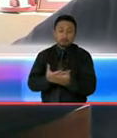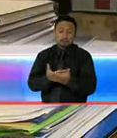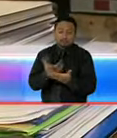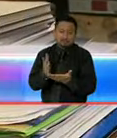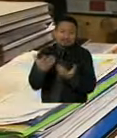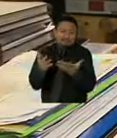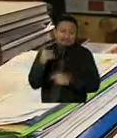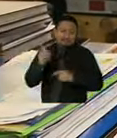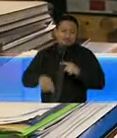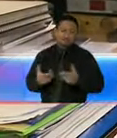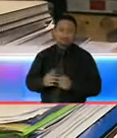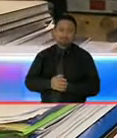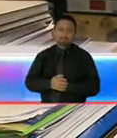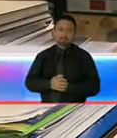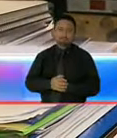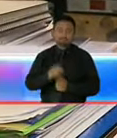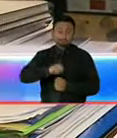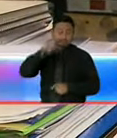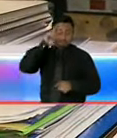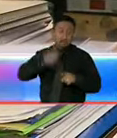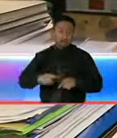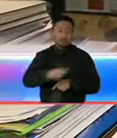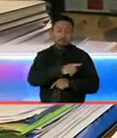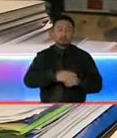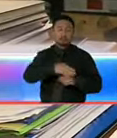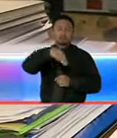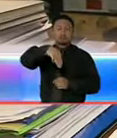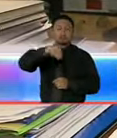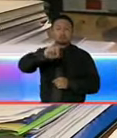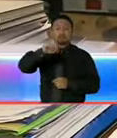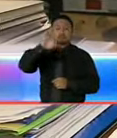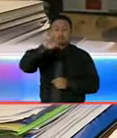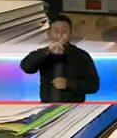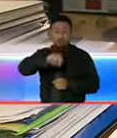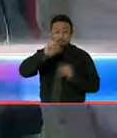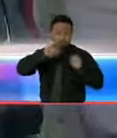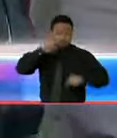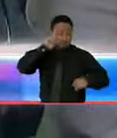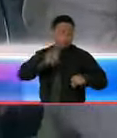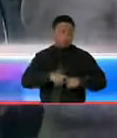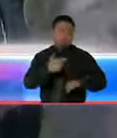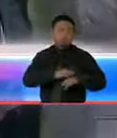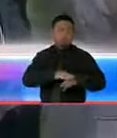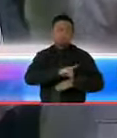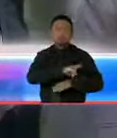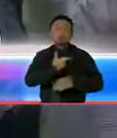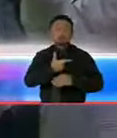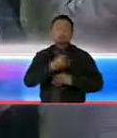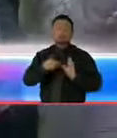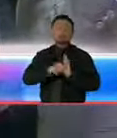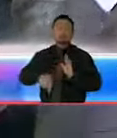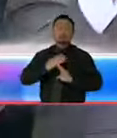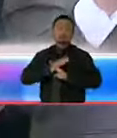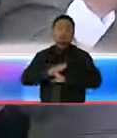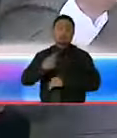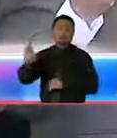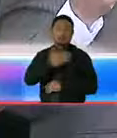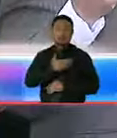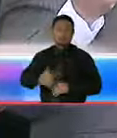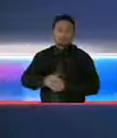sentido. Con este criterio coincide el acusador particular del caso, César Montúfar. Pese a que desde la defensa de Glass argumenta que el vicepresidente